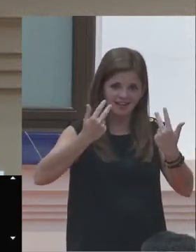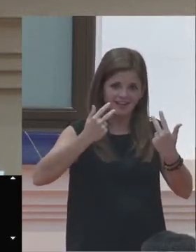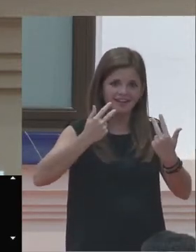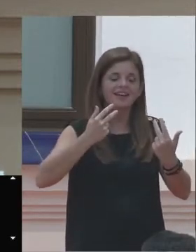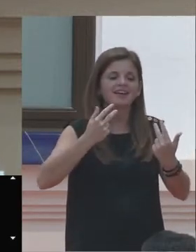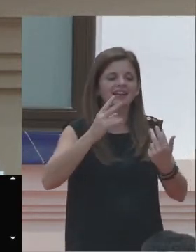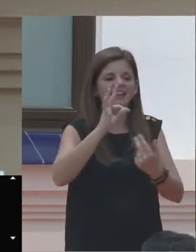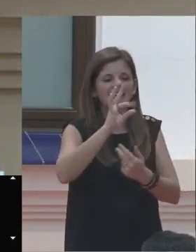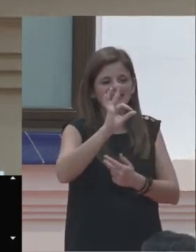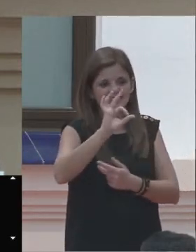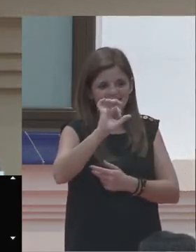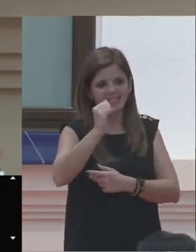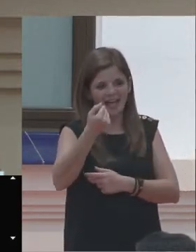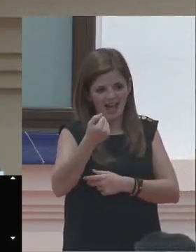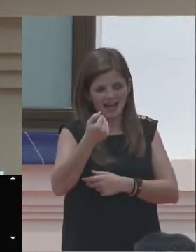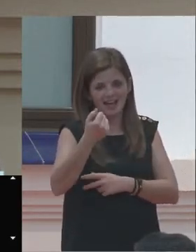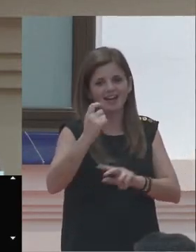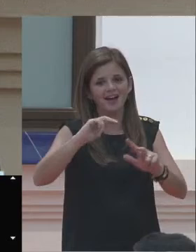TSA,